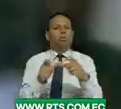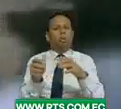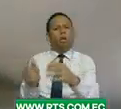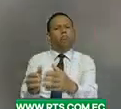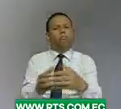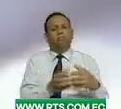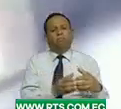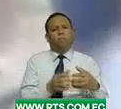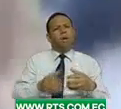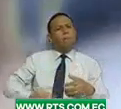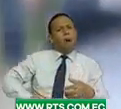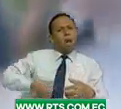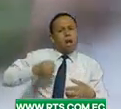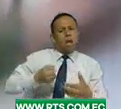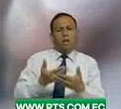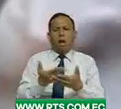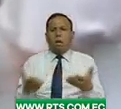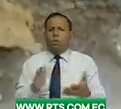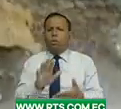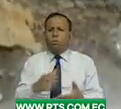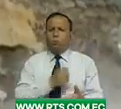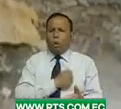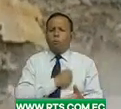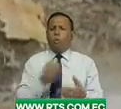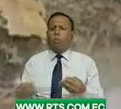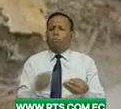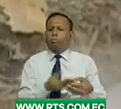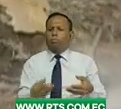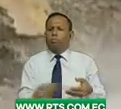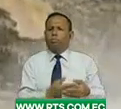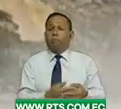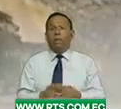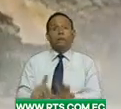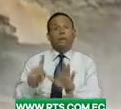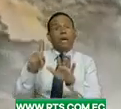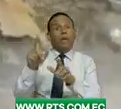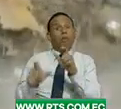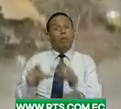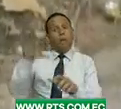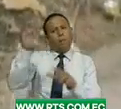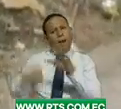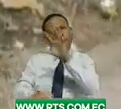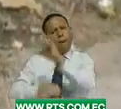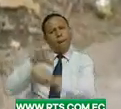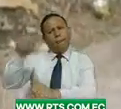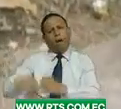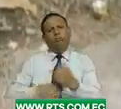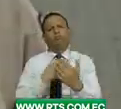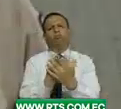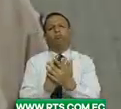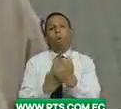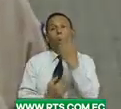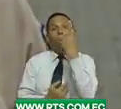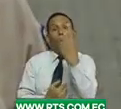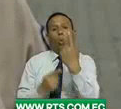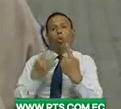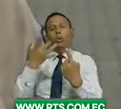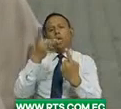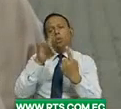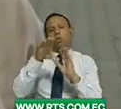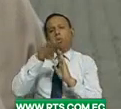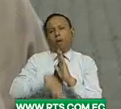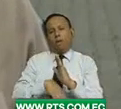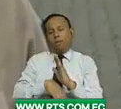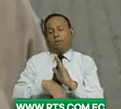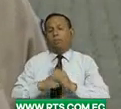recuperaron maletas y otras pertenencias. 6 sospechosos fueron detenidos, entre ellos un menor de edad. Estos individuos les